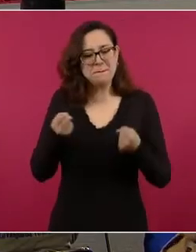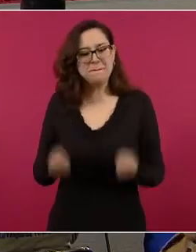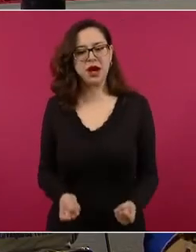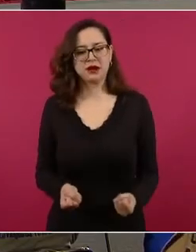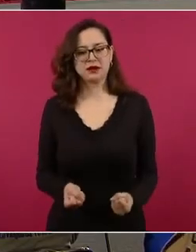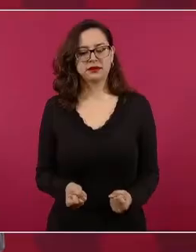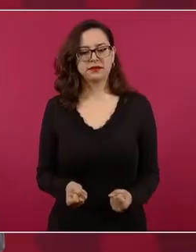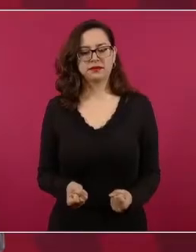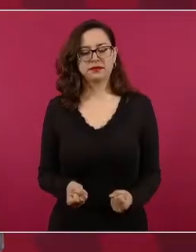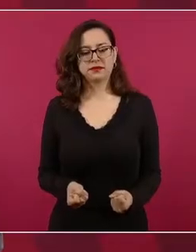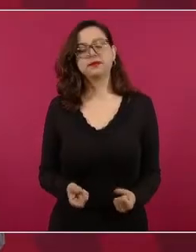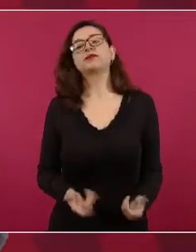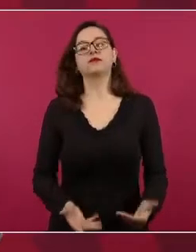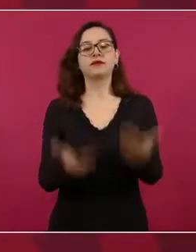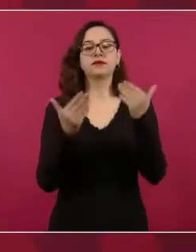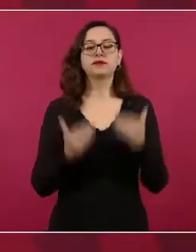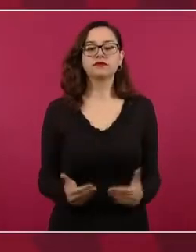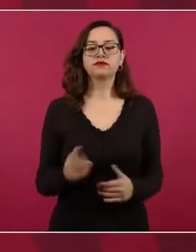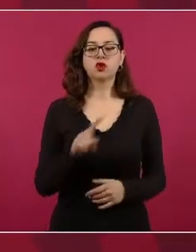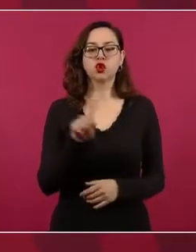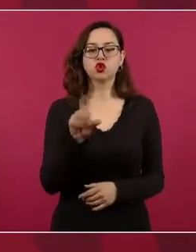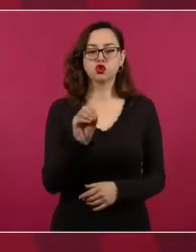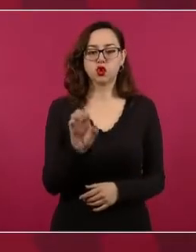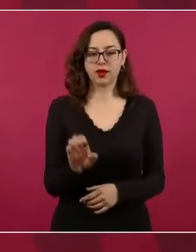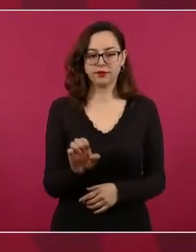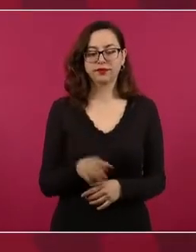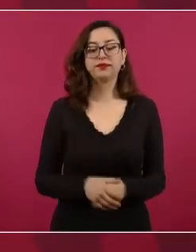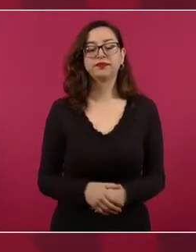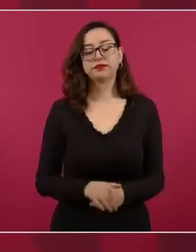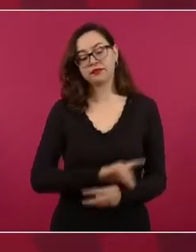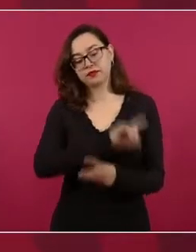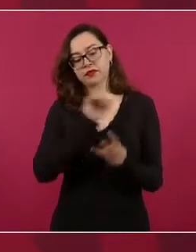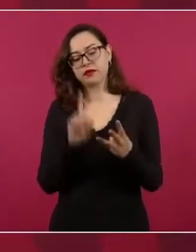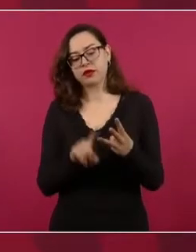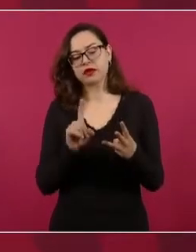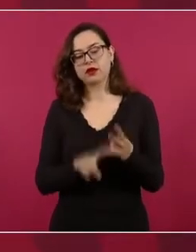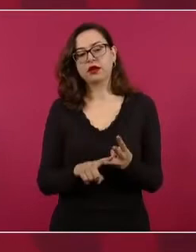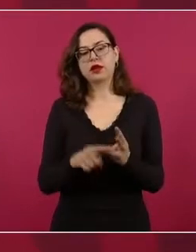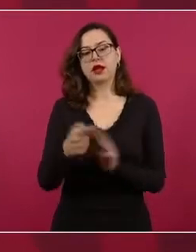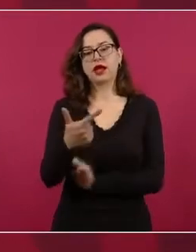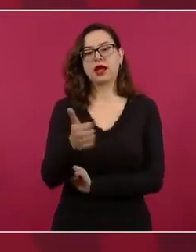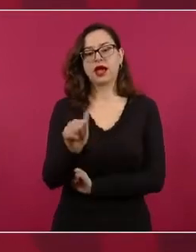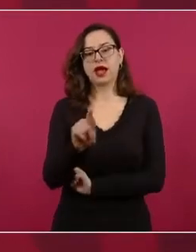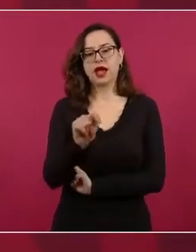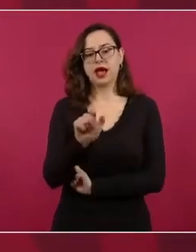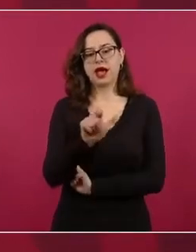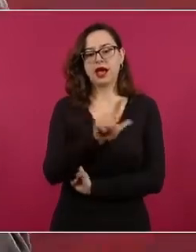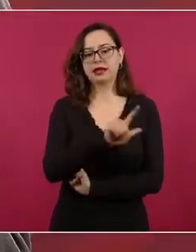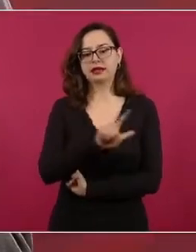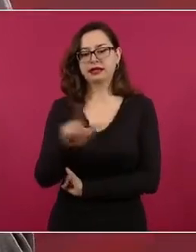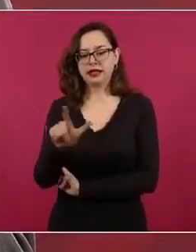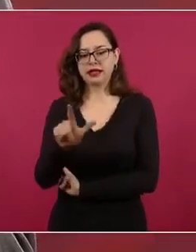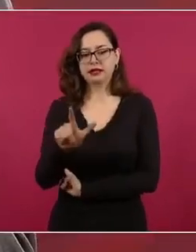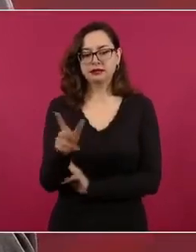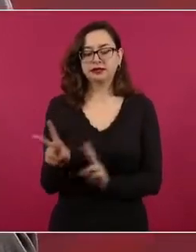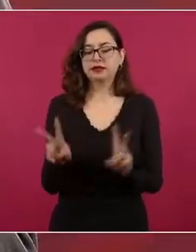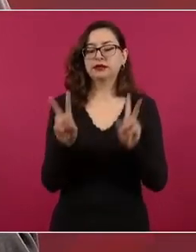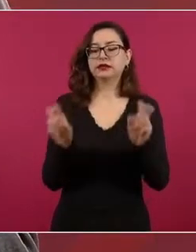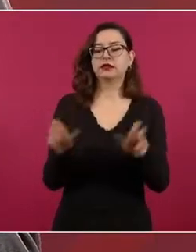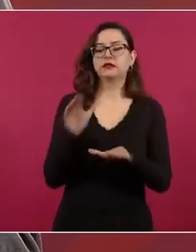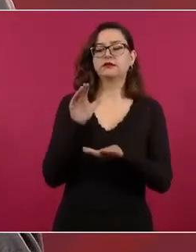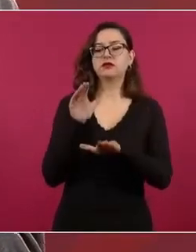Zoé nos va a hablar de eso y luego el doctor Hugo López-Gatell sobre